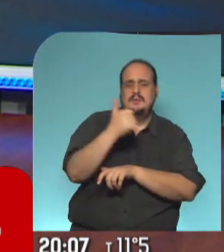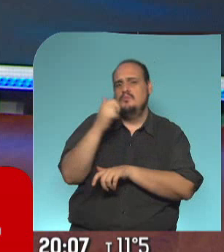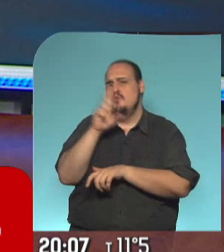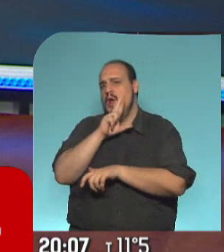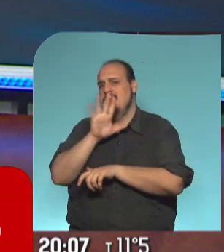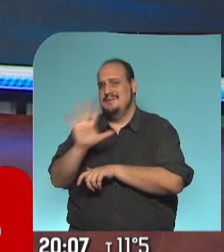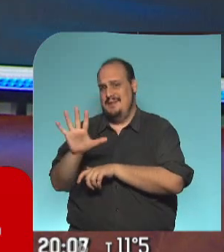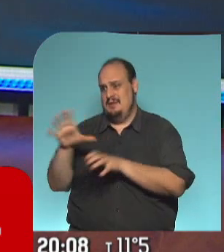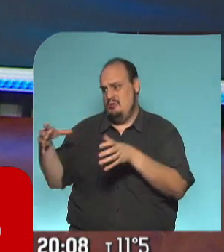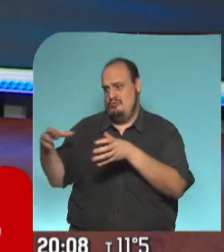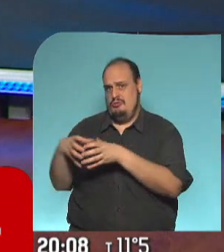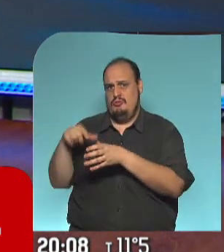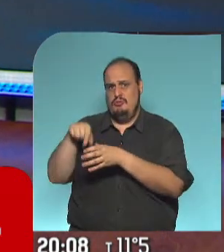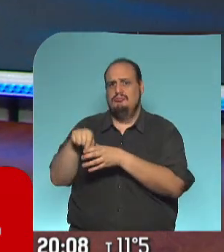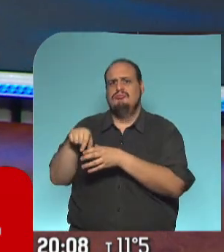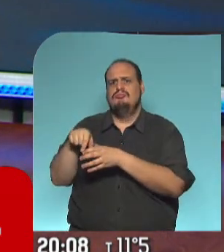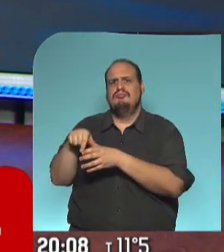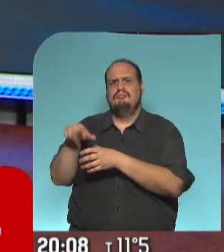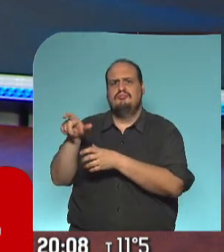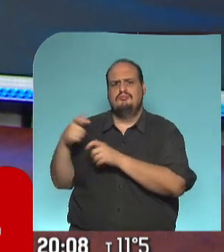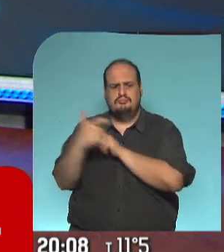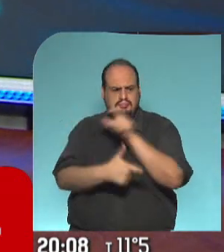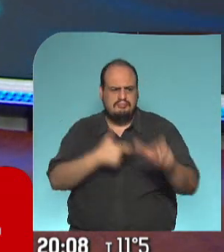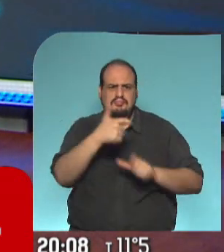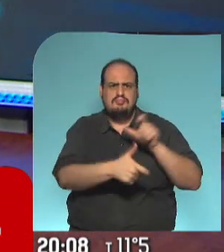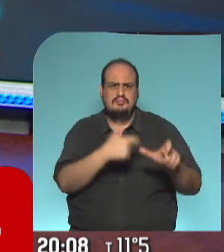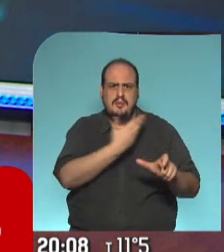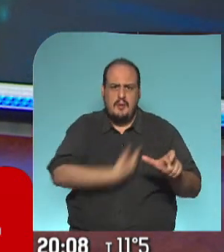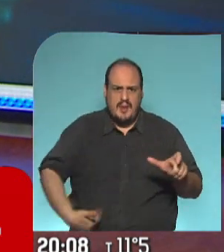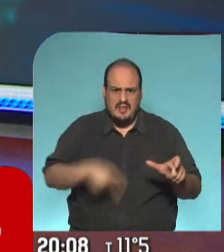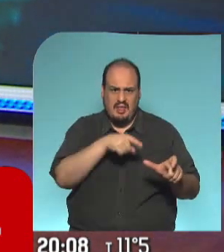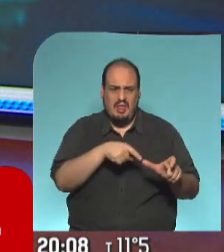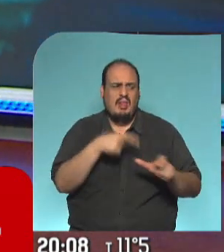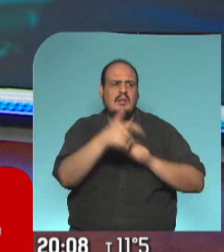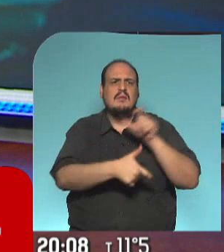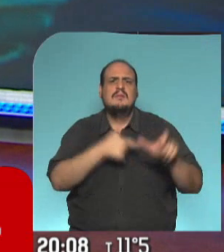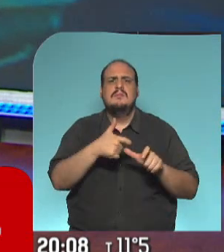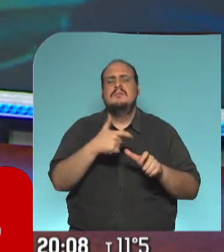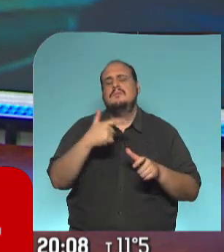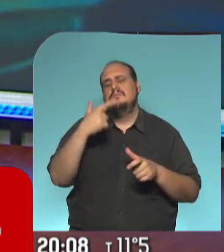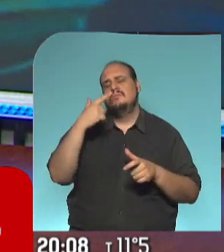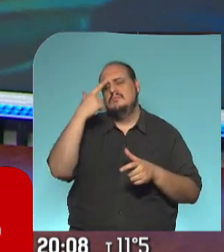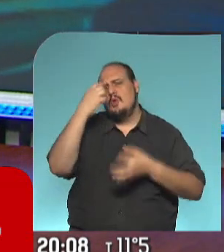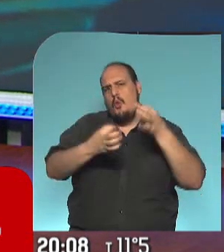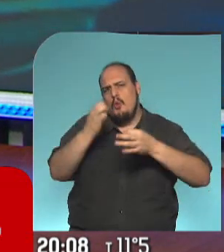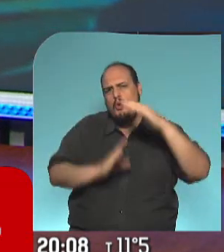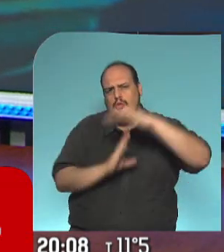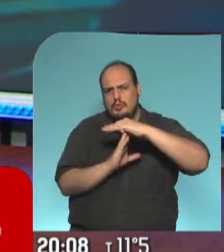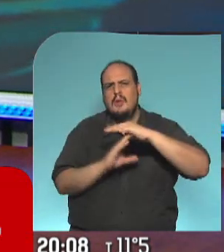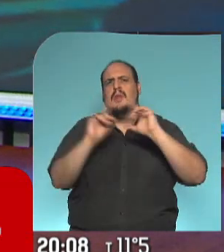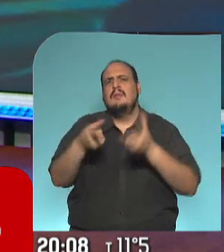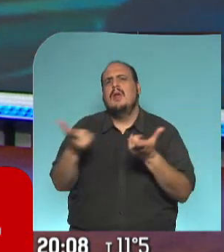a asesorar a Alberto Fernández sobre qué hacer en la Corte Suprema y el Consejo de la Magistratura.